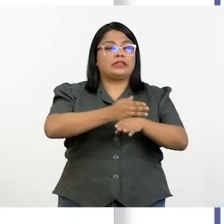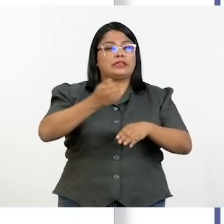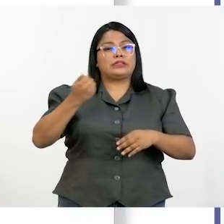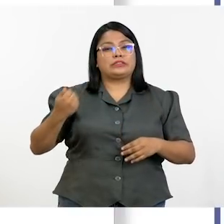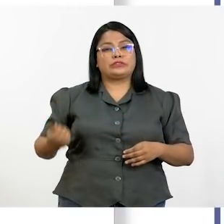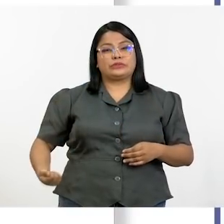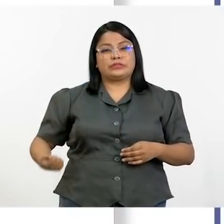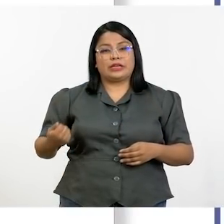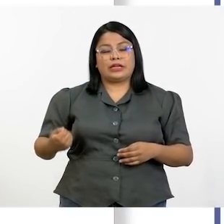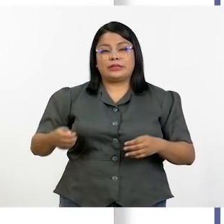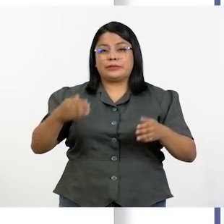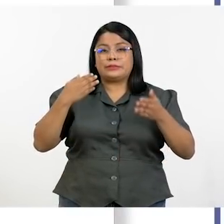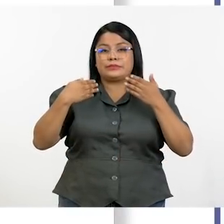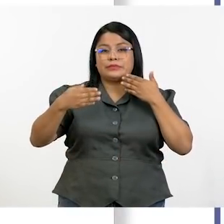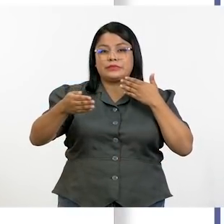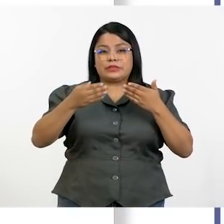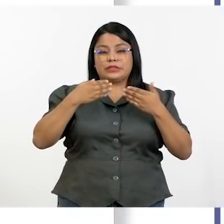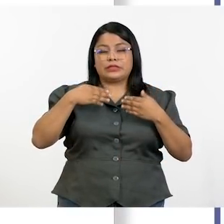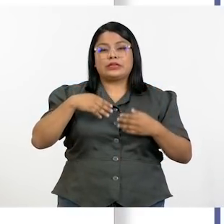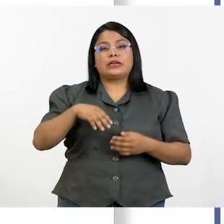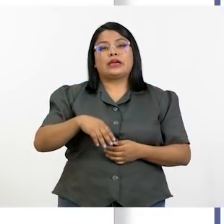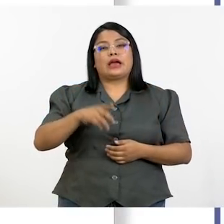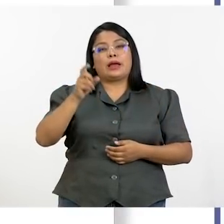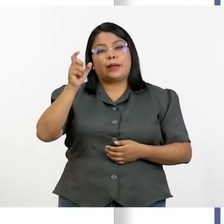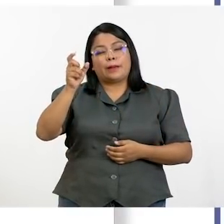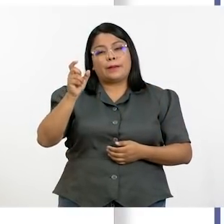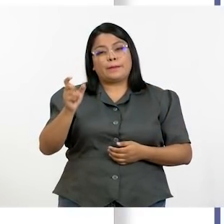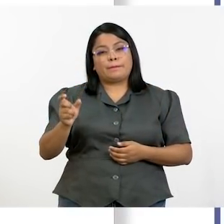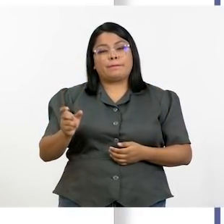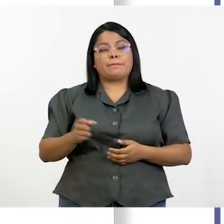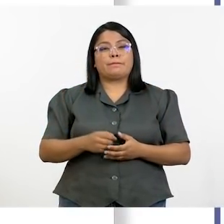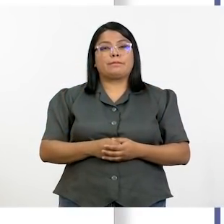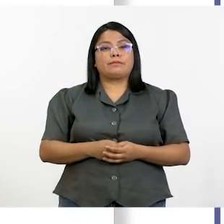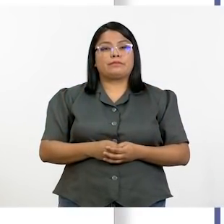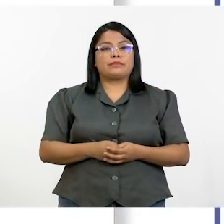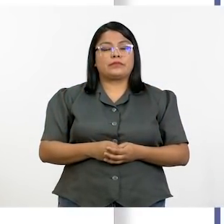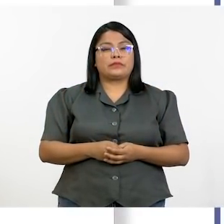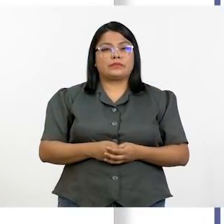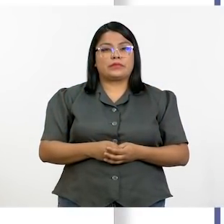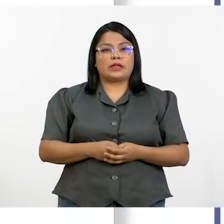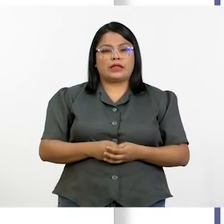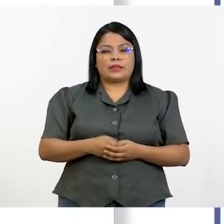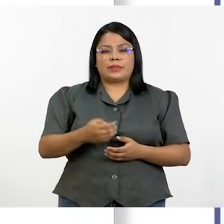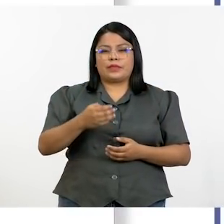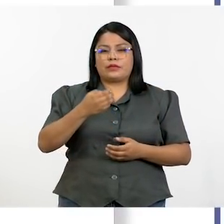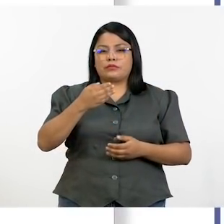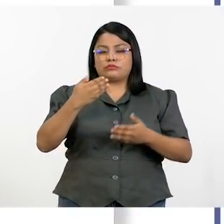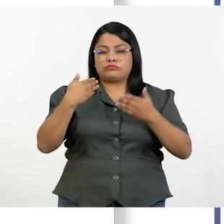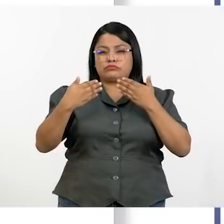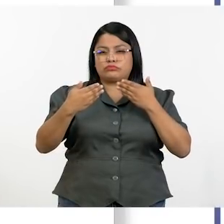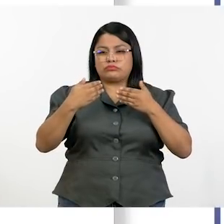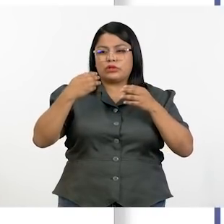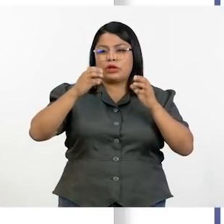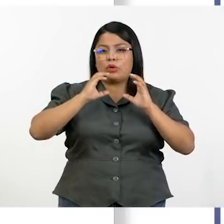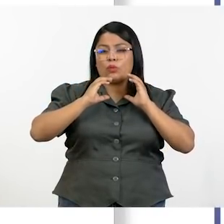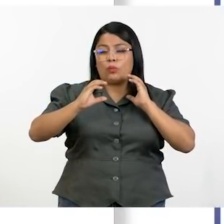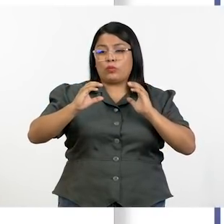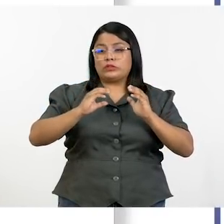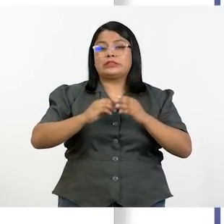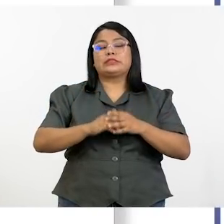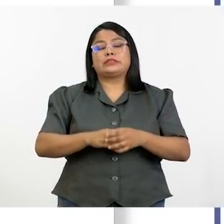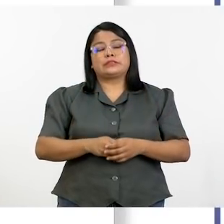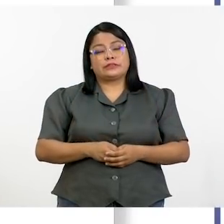el estudiantado deberá explicar con sus palabras en qué consiste cada elemento del esquema de la comunicación.